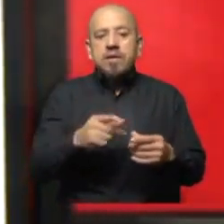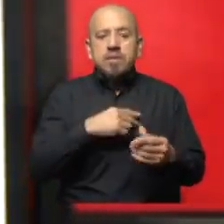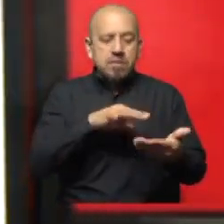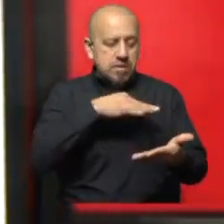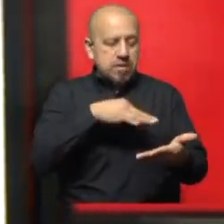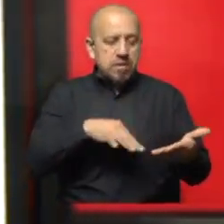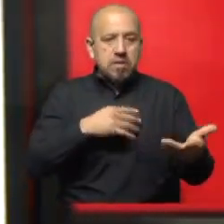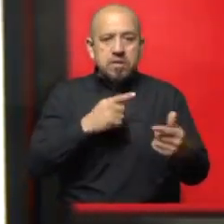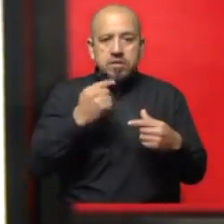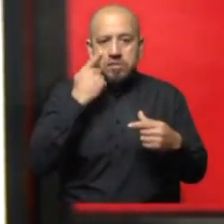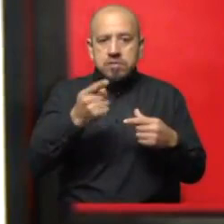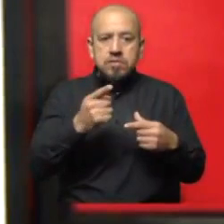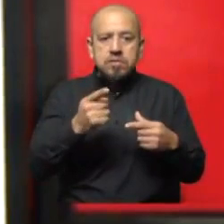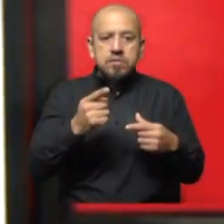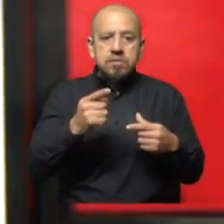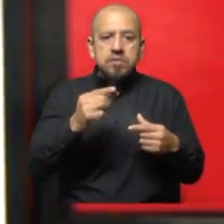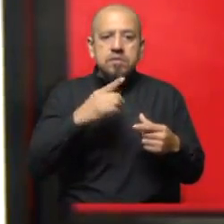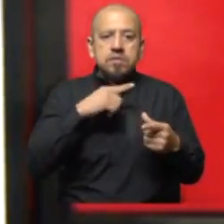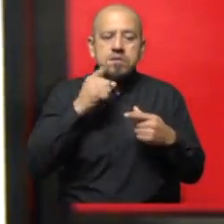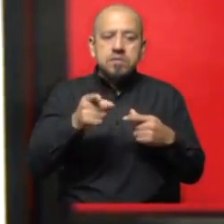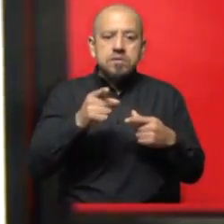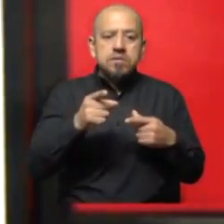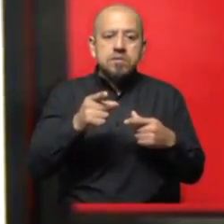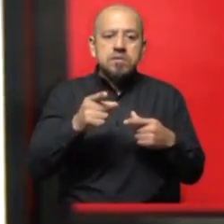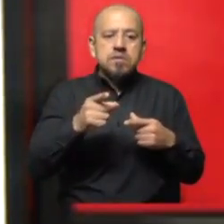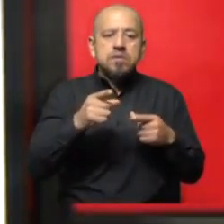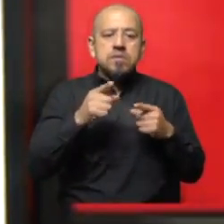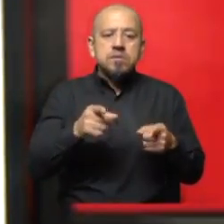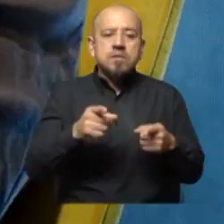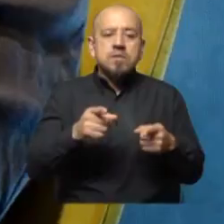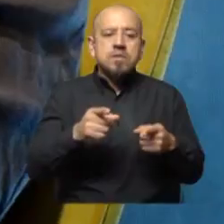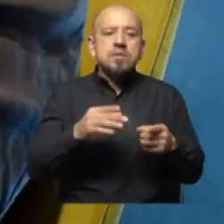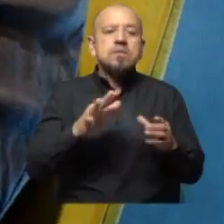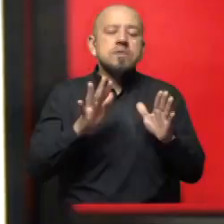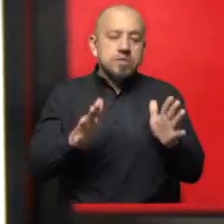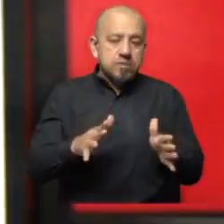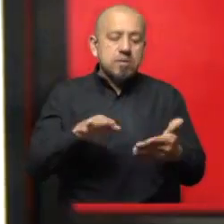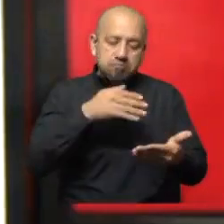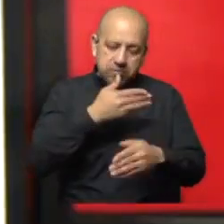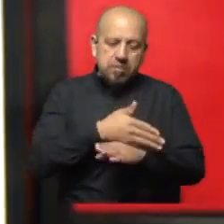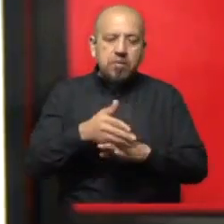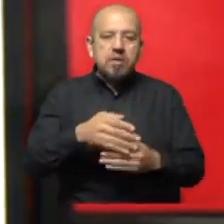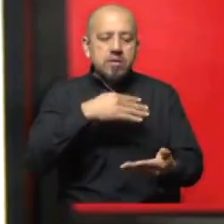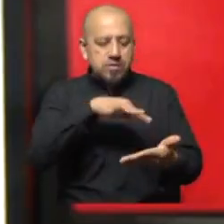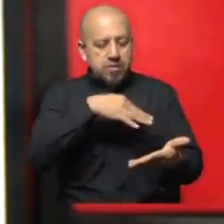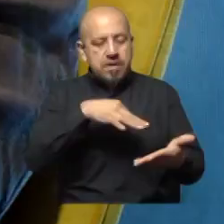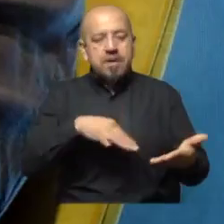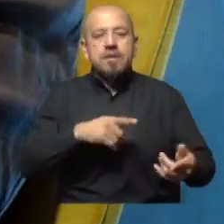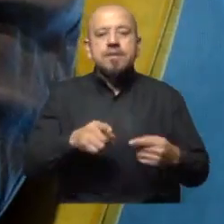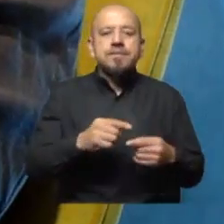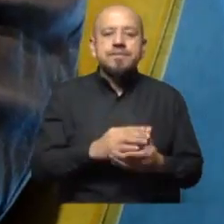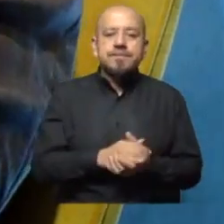es como que miro la biblioteca y dotadas el libro que yo quería tener está acá en casi un día será algún día será ya nos vamos a encontrar está